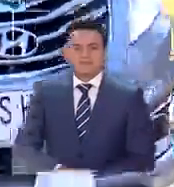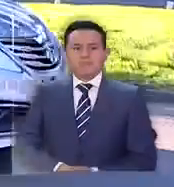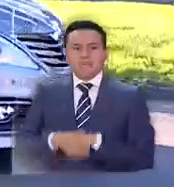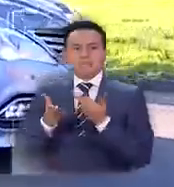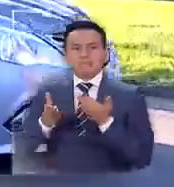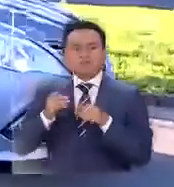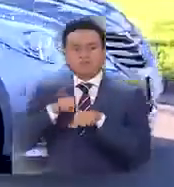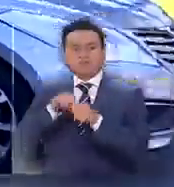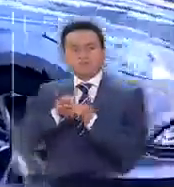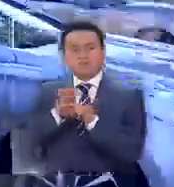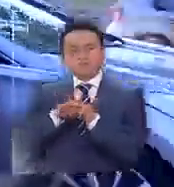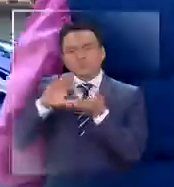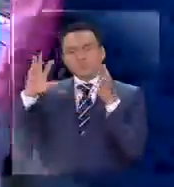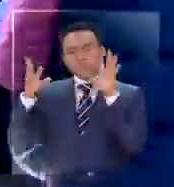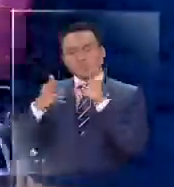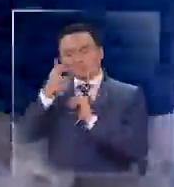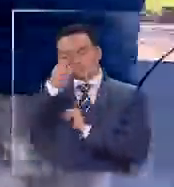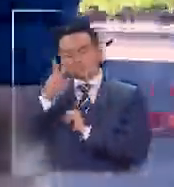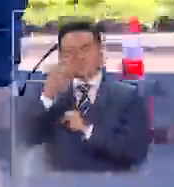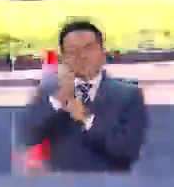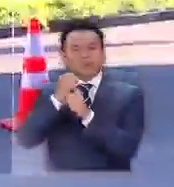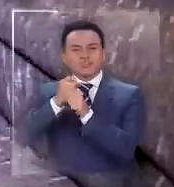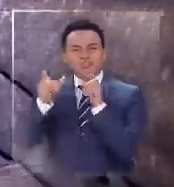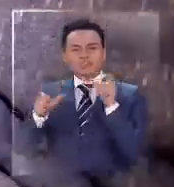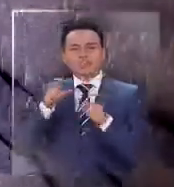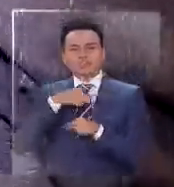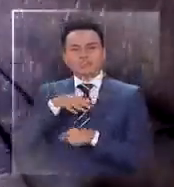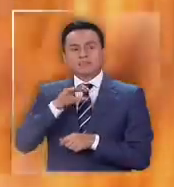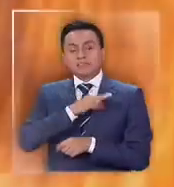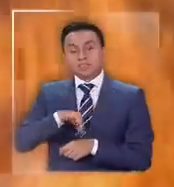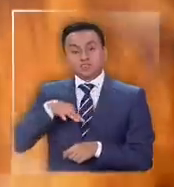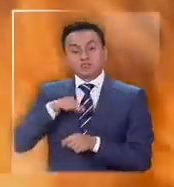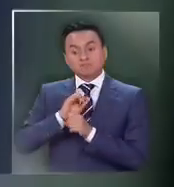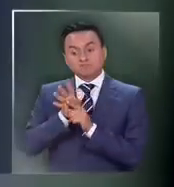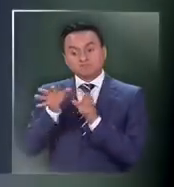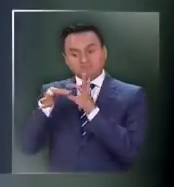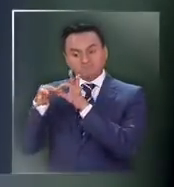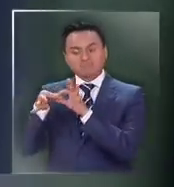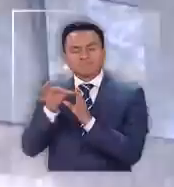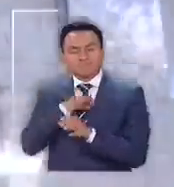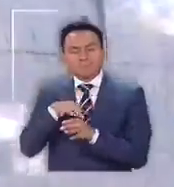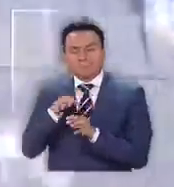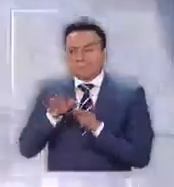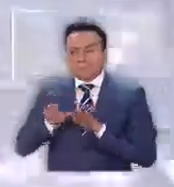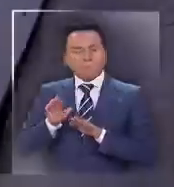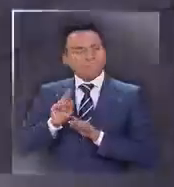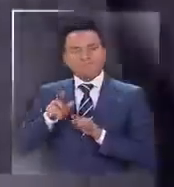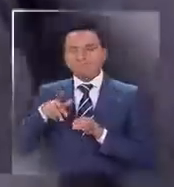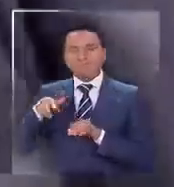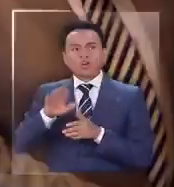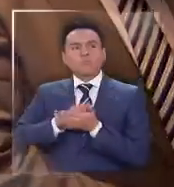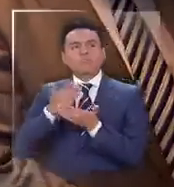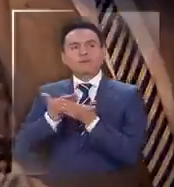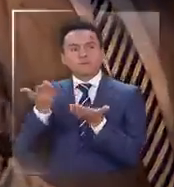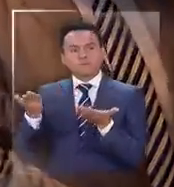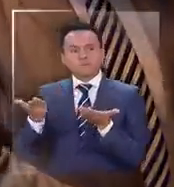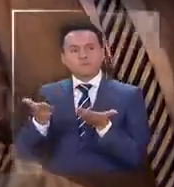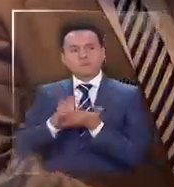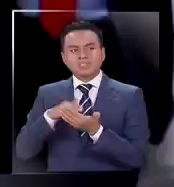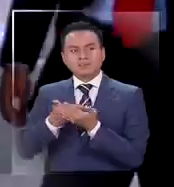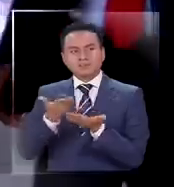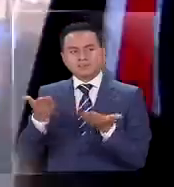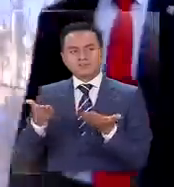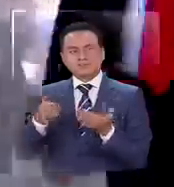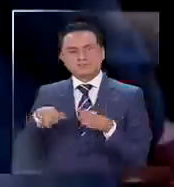Por esta fecha el mundo conmemora a los trabajadores y en Chile el ministro del ramo no se detiene un segundo. ¿Cómo estamos? Qué gusto saludarles. ¿Cómo están,